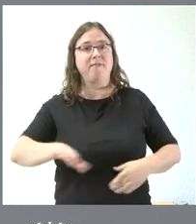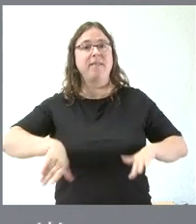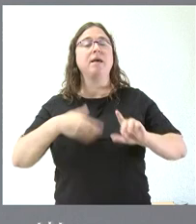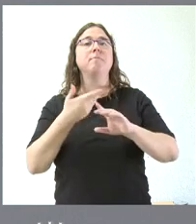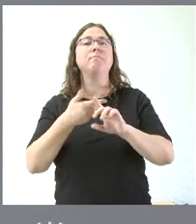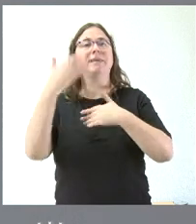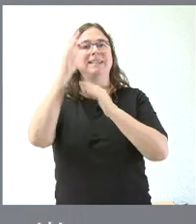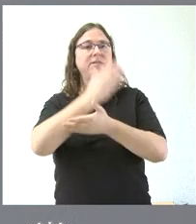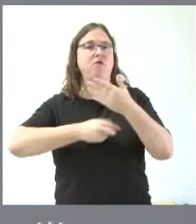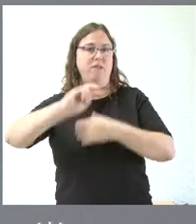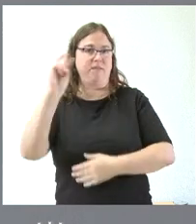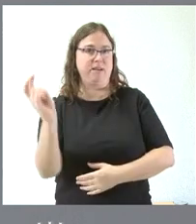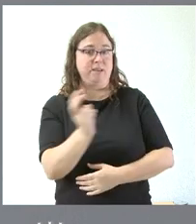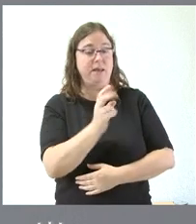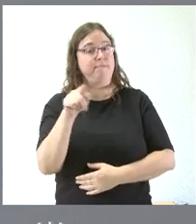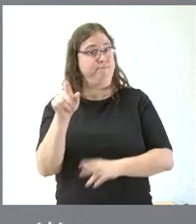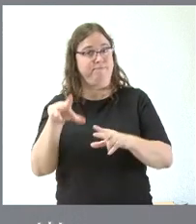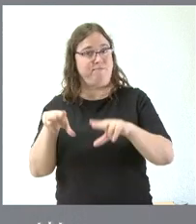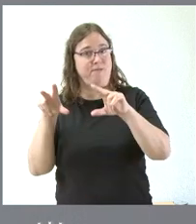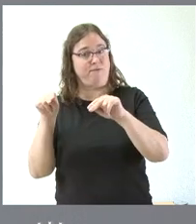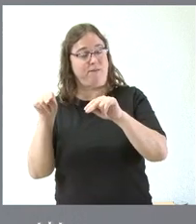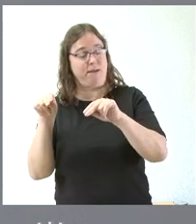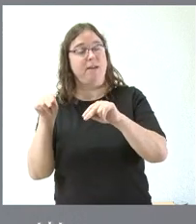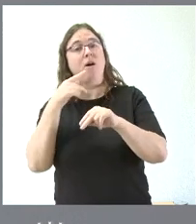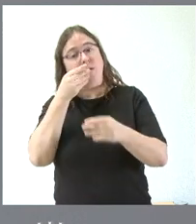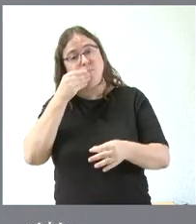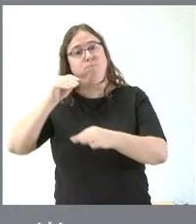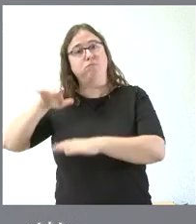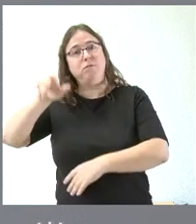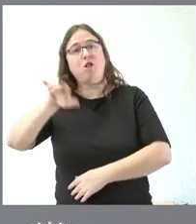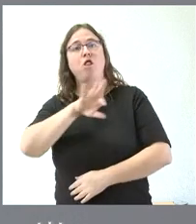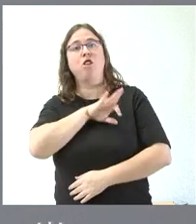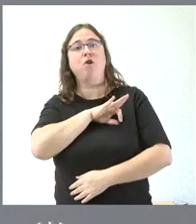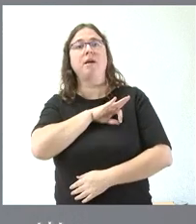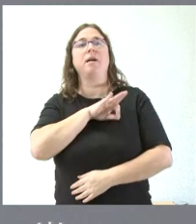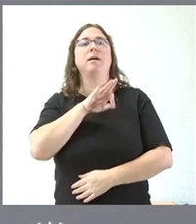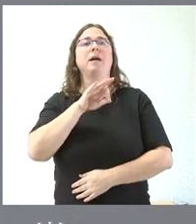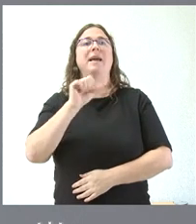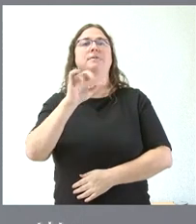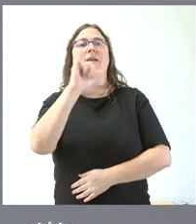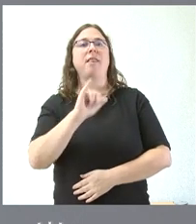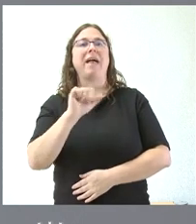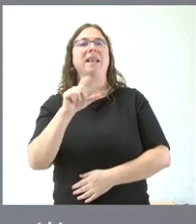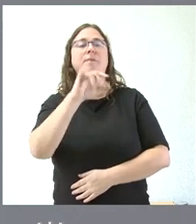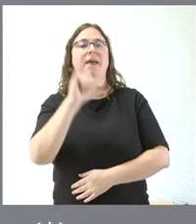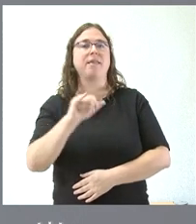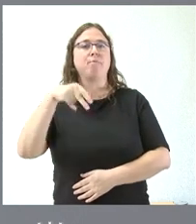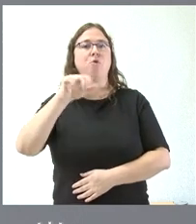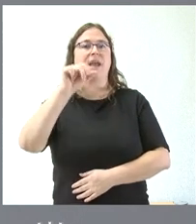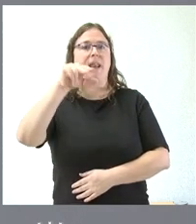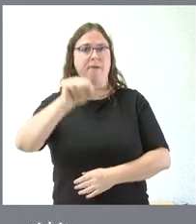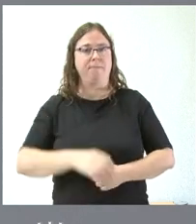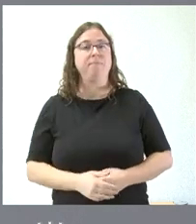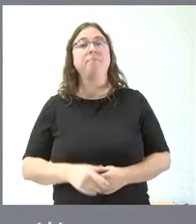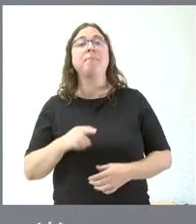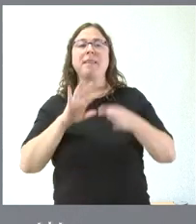a la diversidad y por tanto cesa en esa responsabilidad que será ocupada por Doña Esperanza Álvarez Molina esto en lo